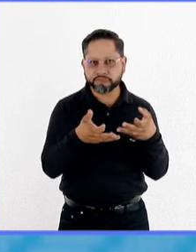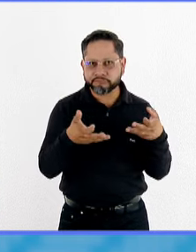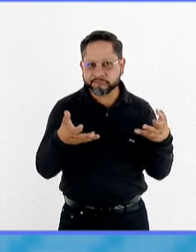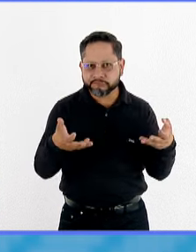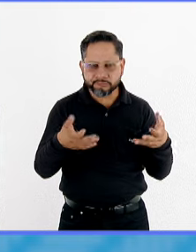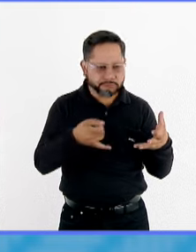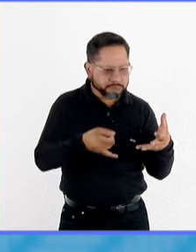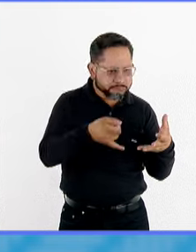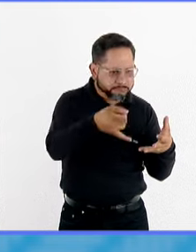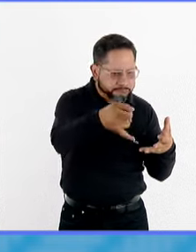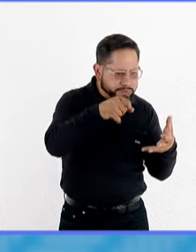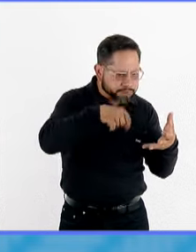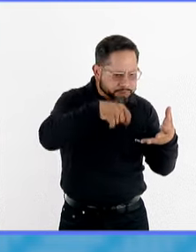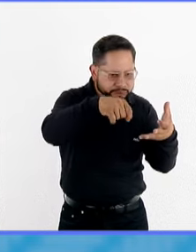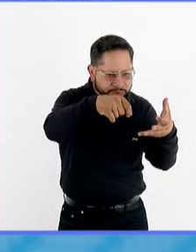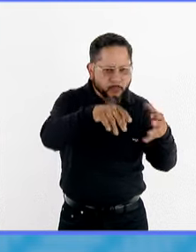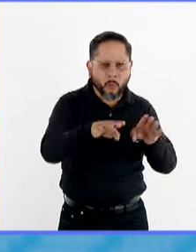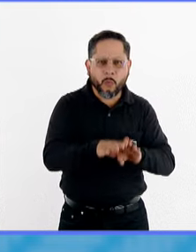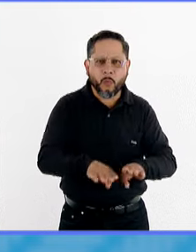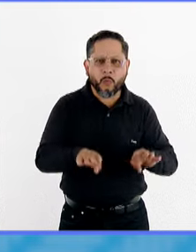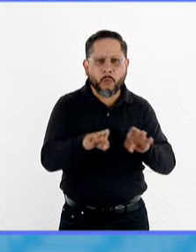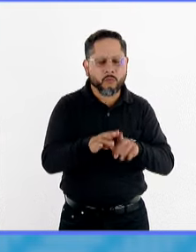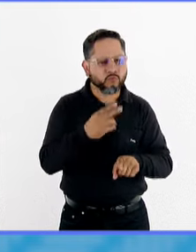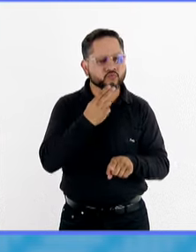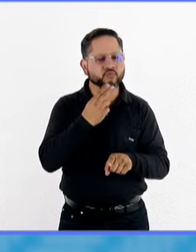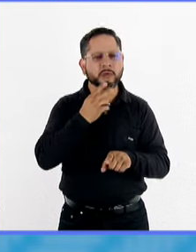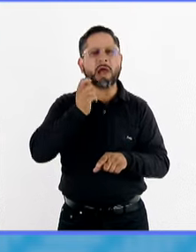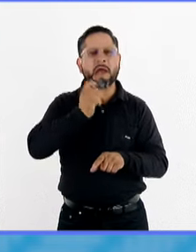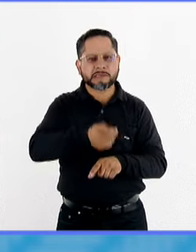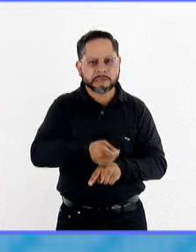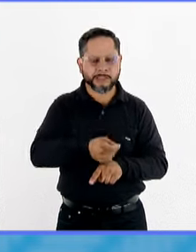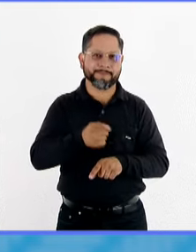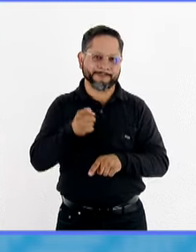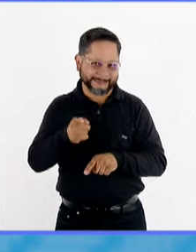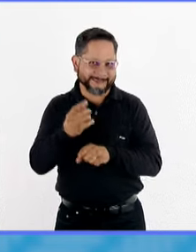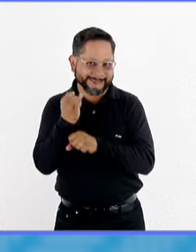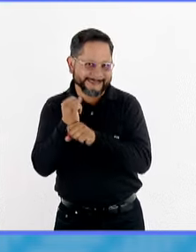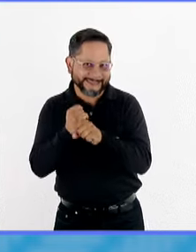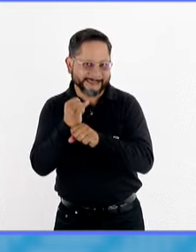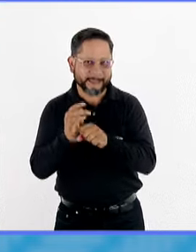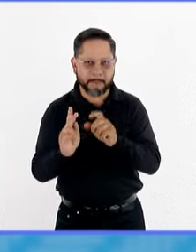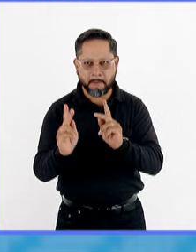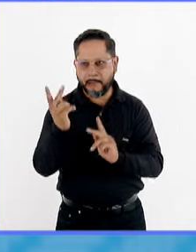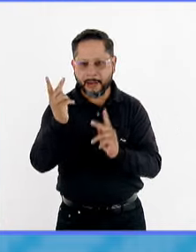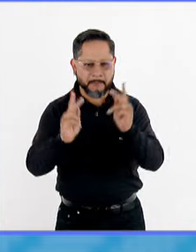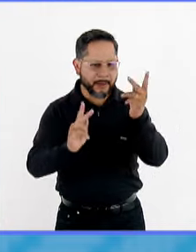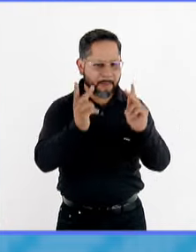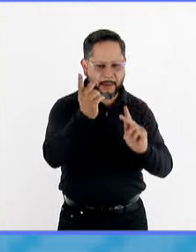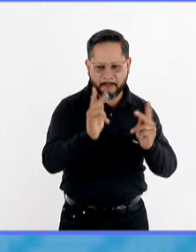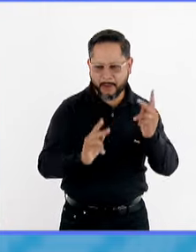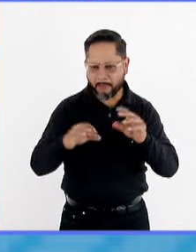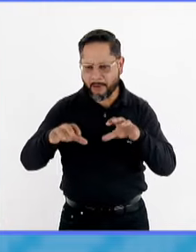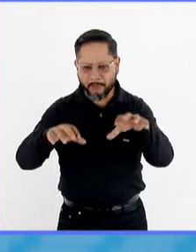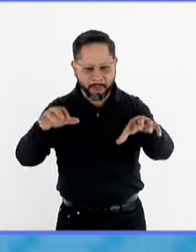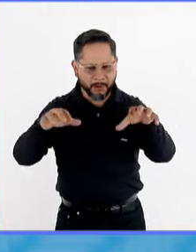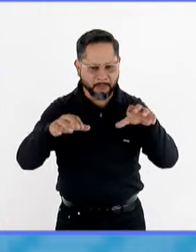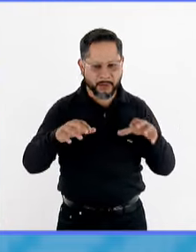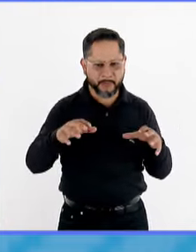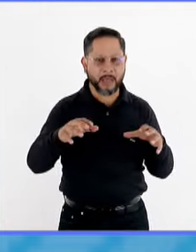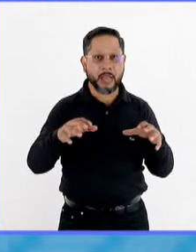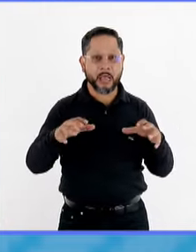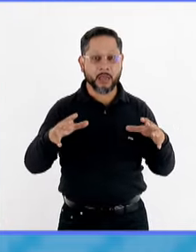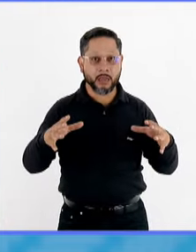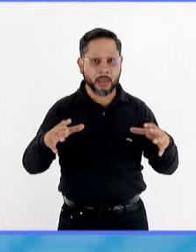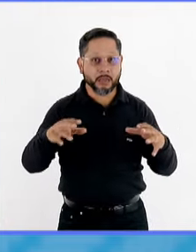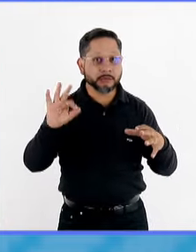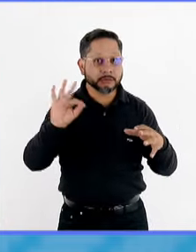sobre el manejo, utilidad que tienen determinadas plantas en comunidades naturales para determinados pueblos,